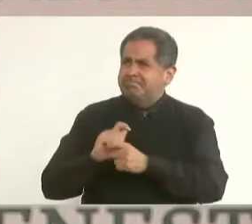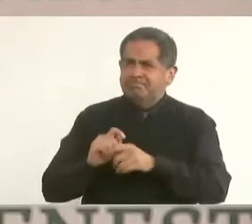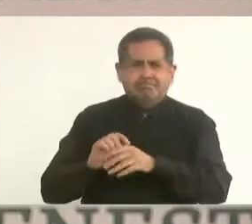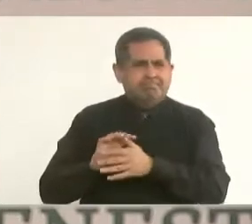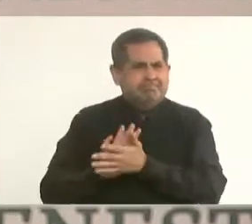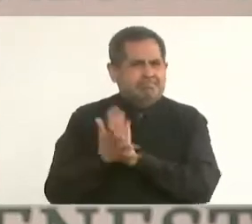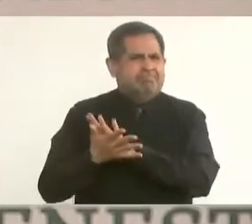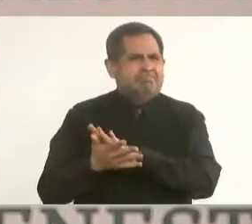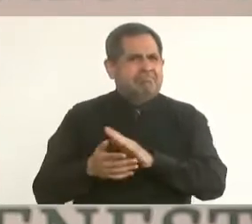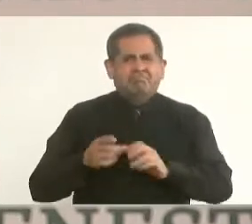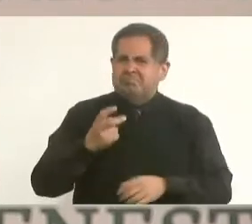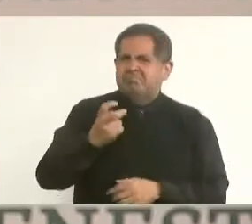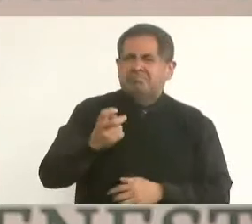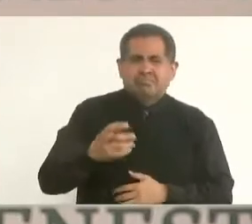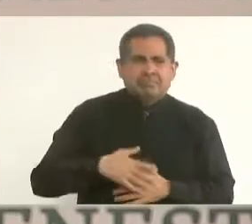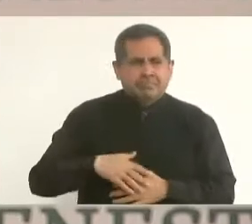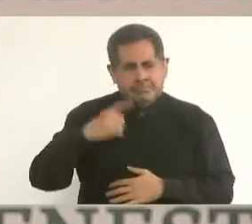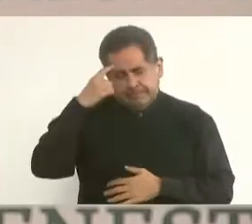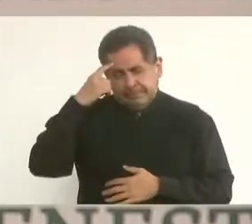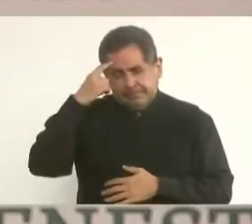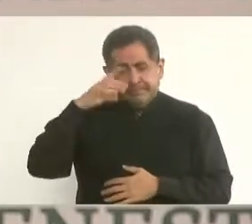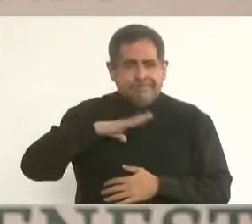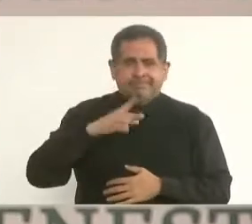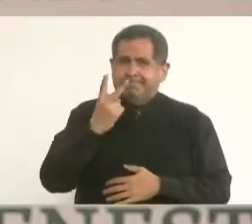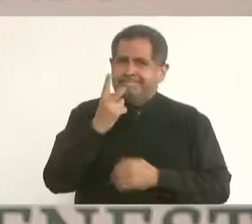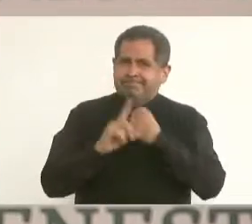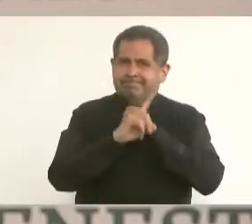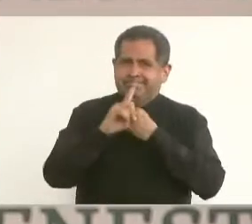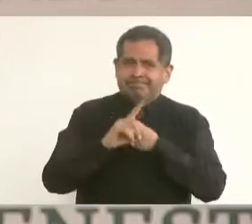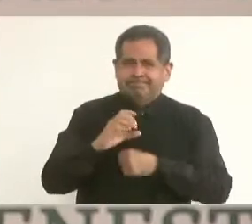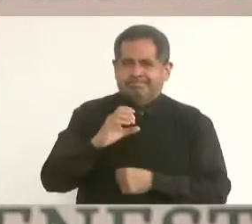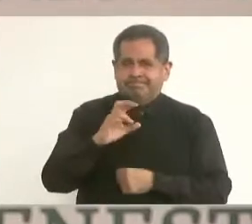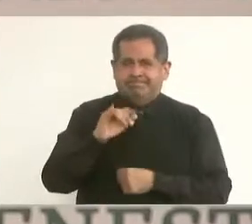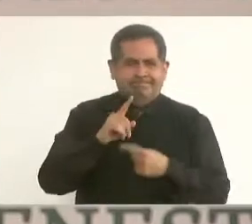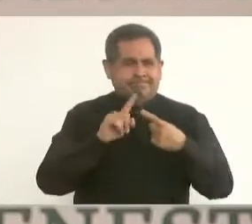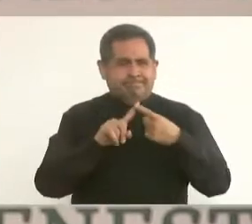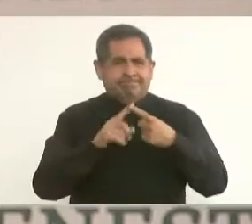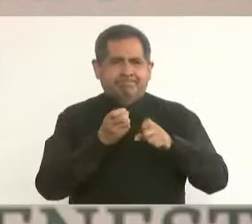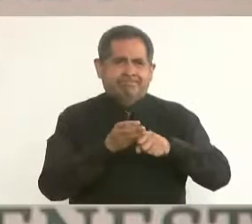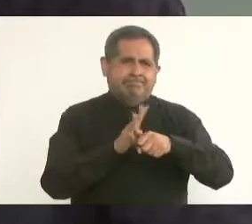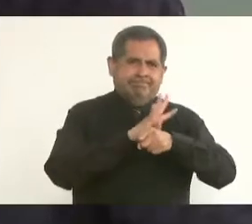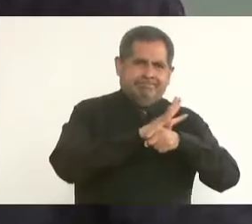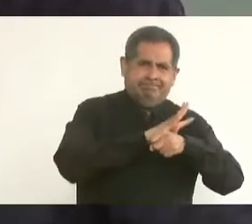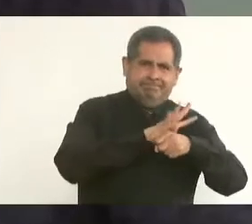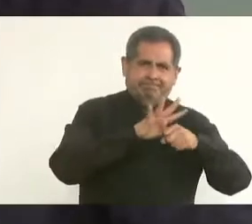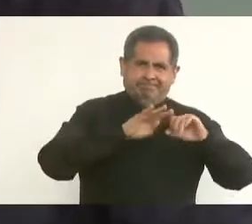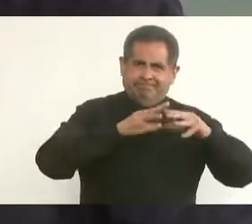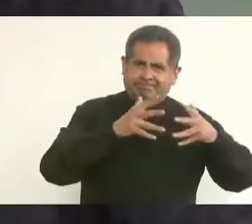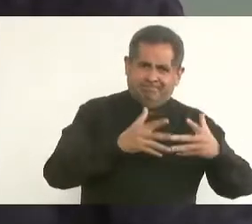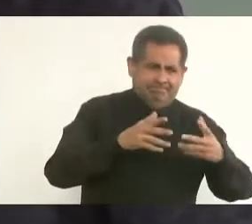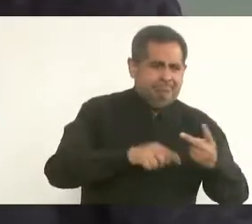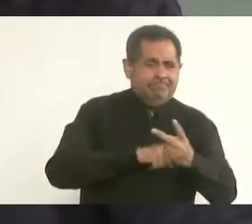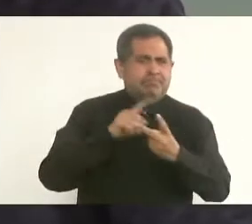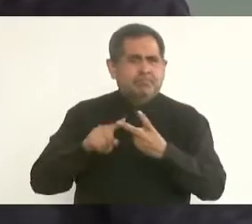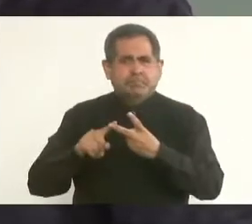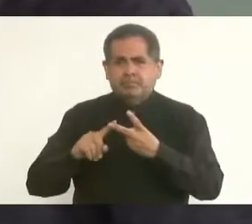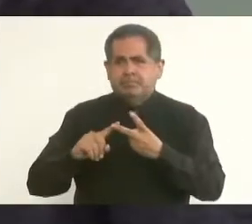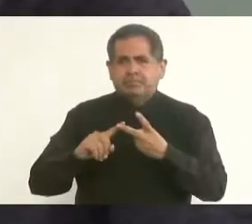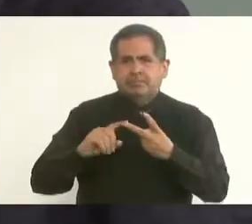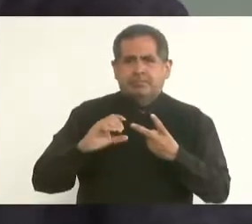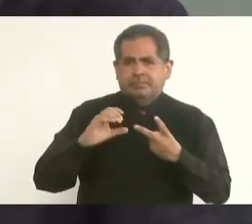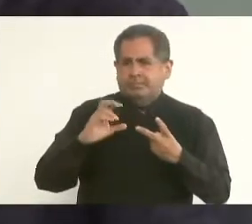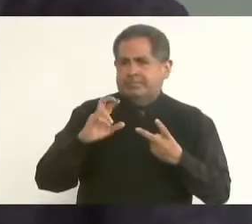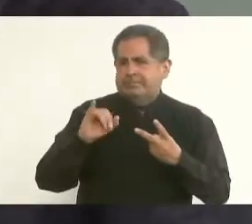Tenemos que enfrentar 2 crisis, la pandemia y la crisis